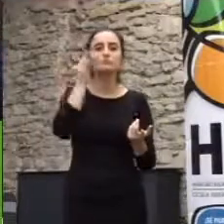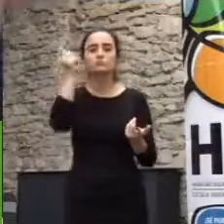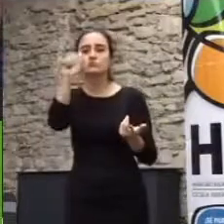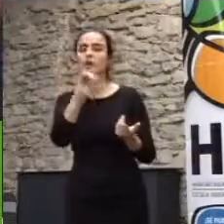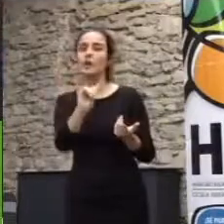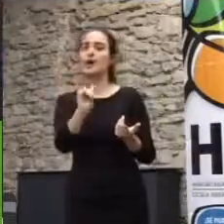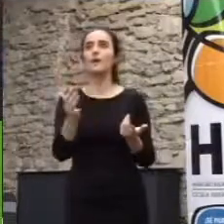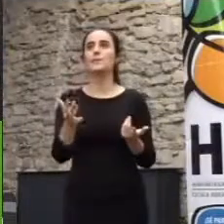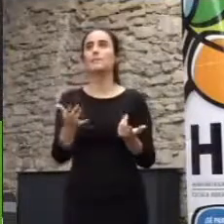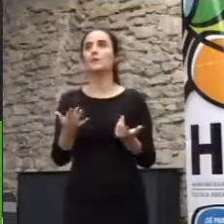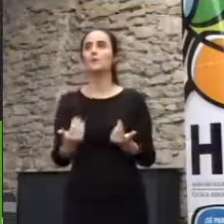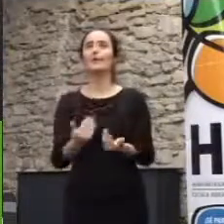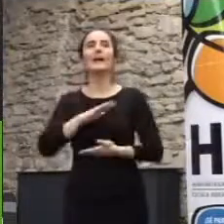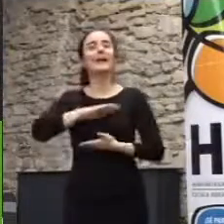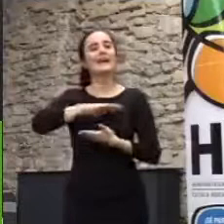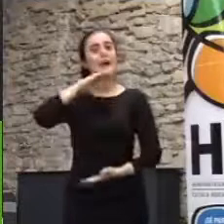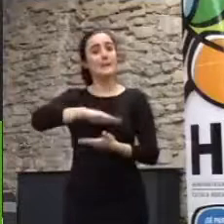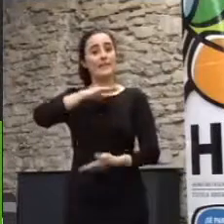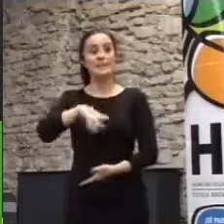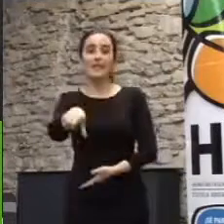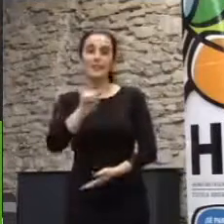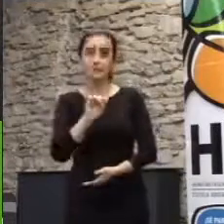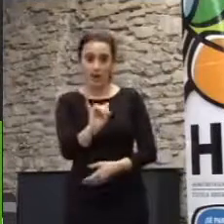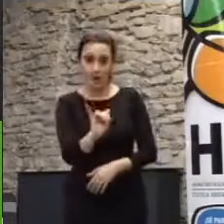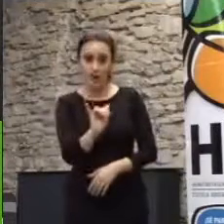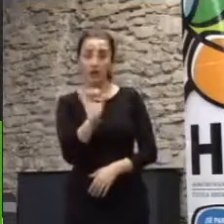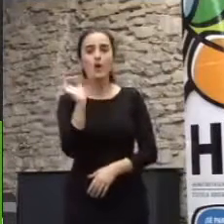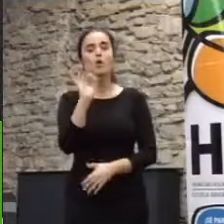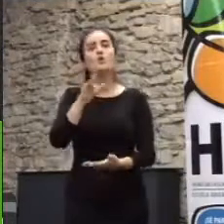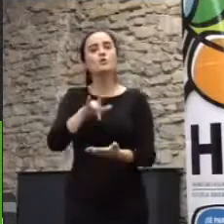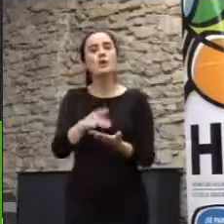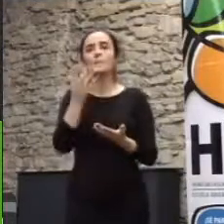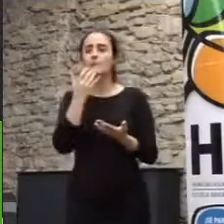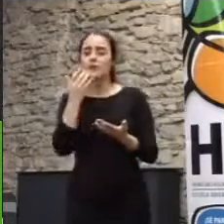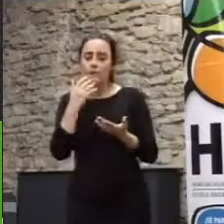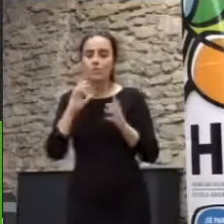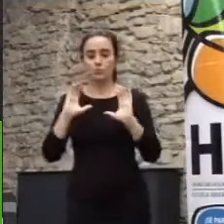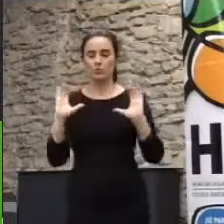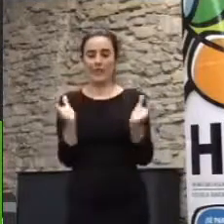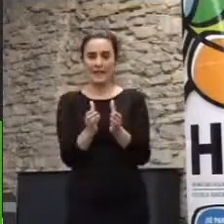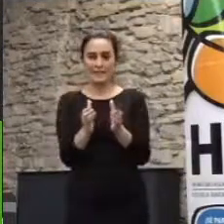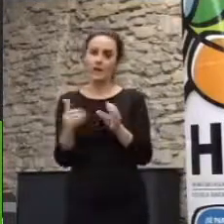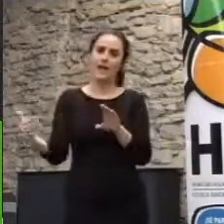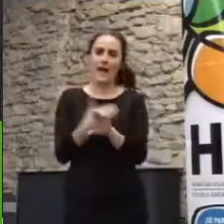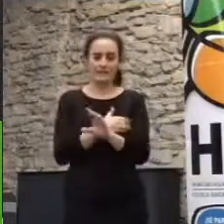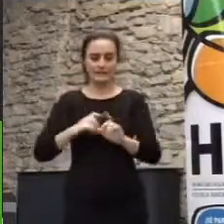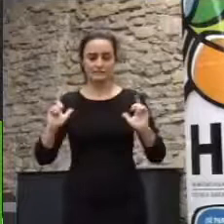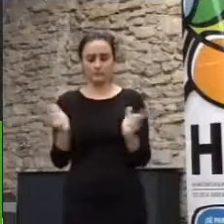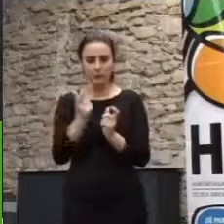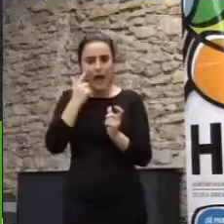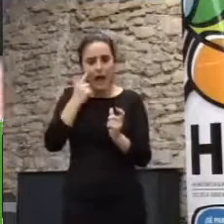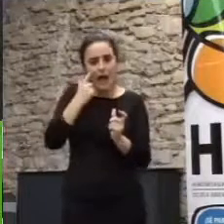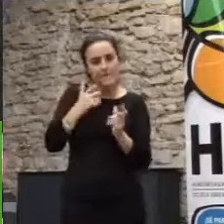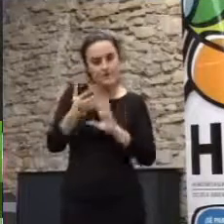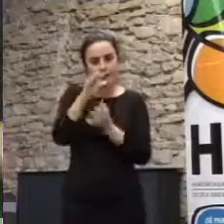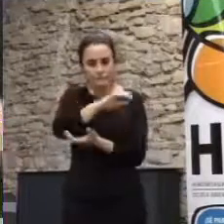el protagonismo, o sea, tenéis la capacidad de decisión o es un equipo el que se reúne previamente? ¿Cómo se determina